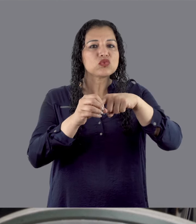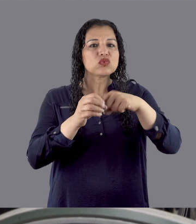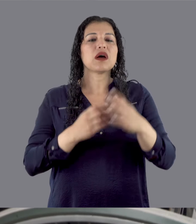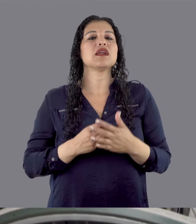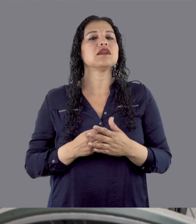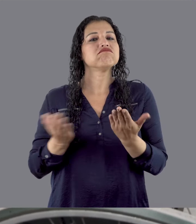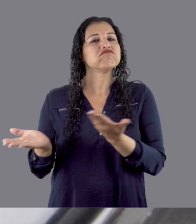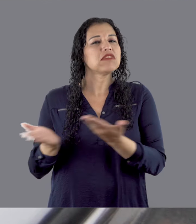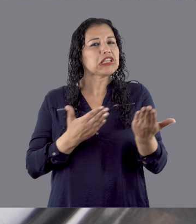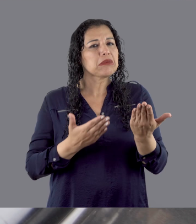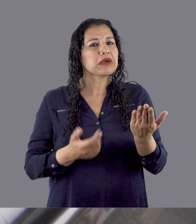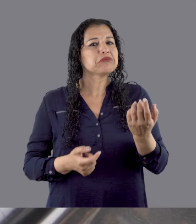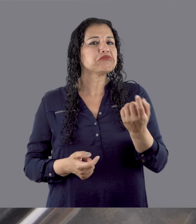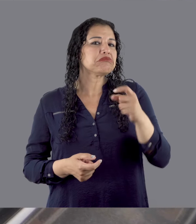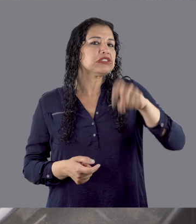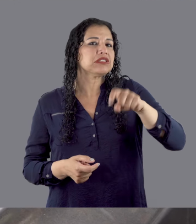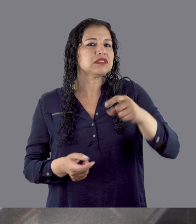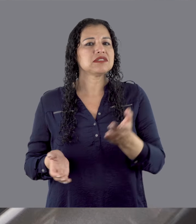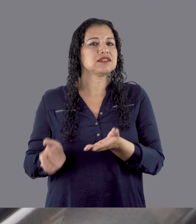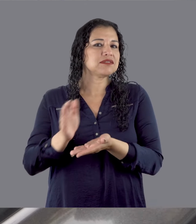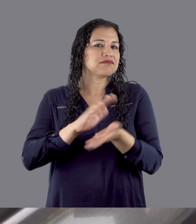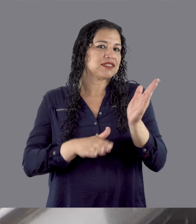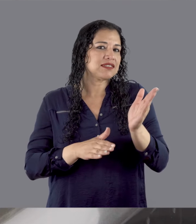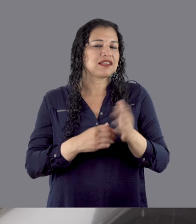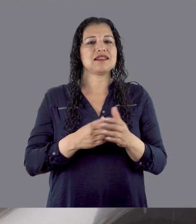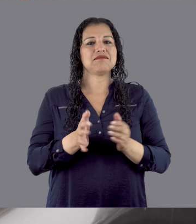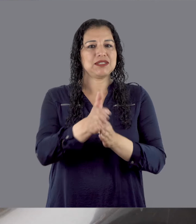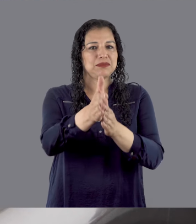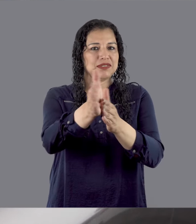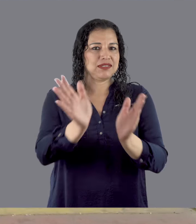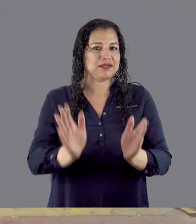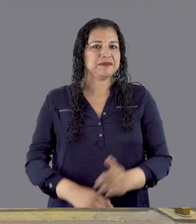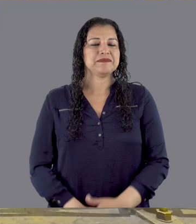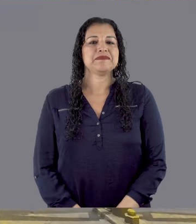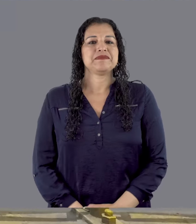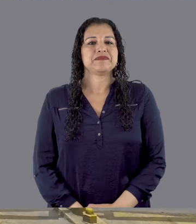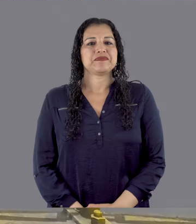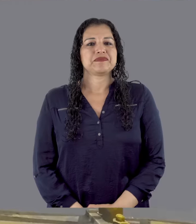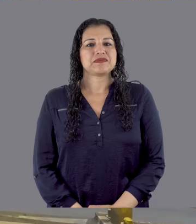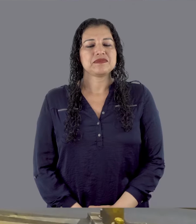me deja, si necesito en el Metropolitano.